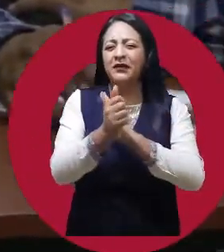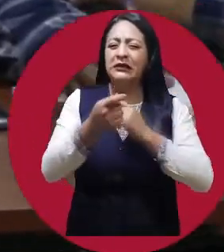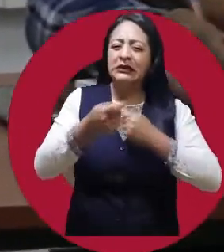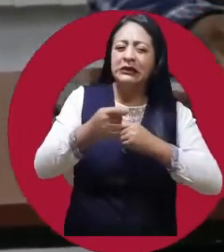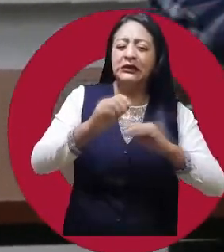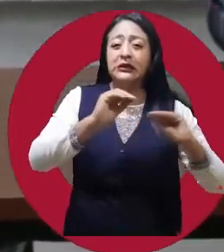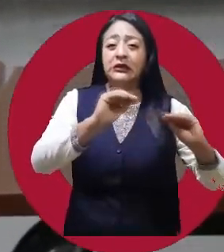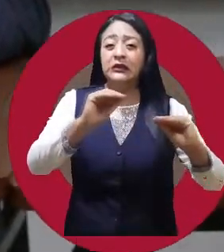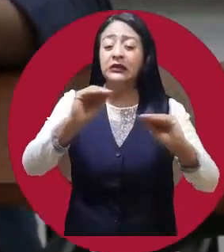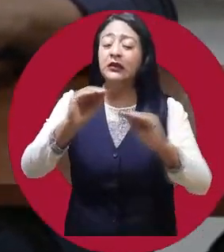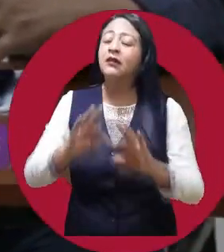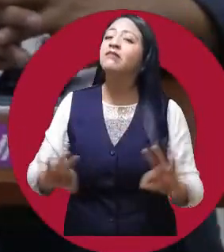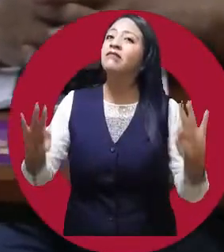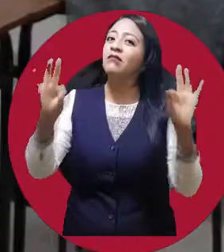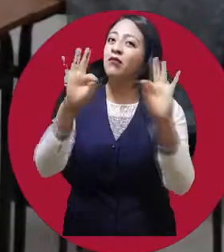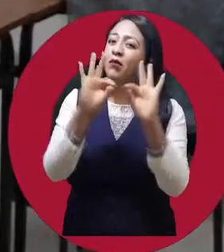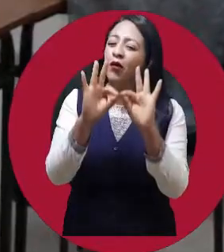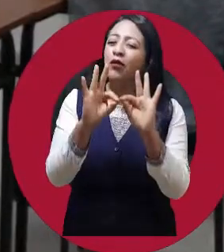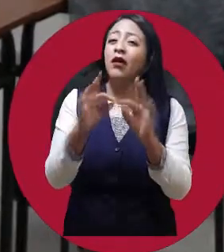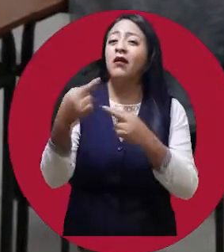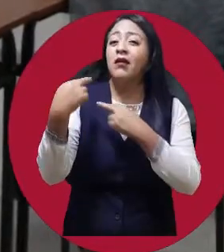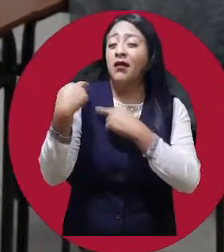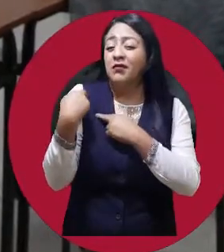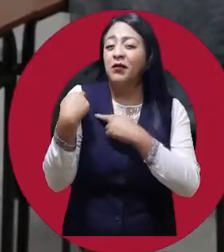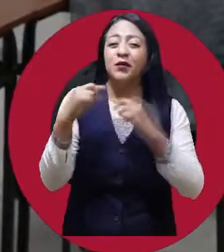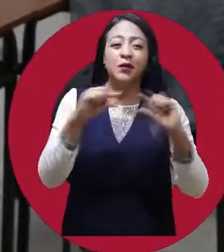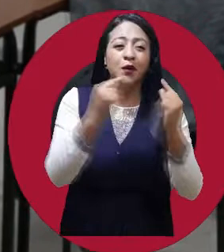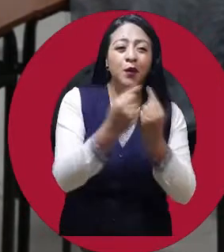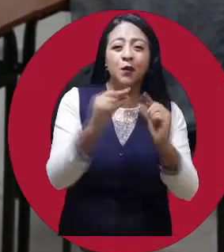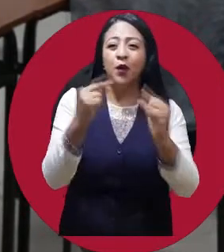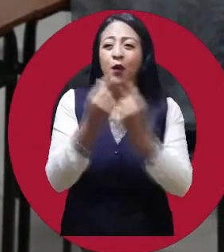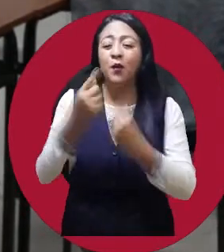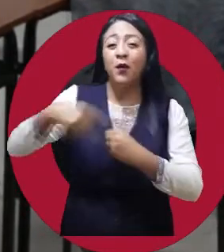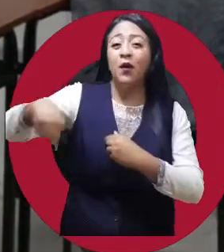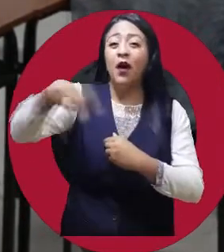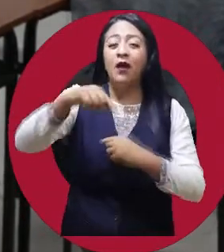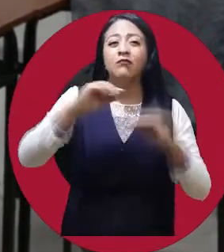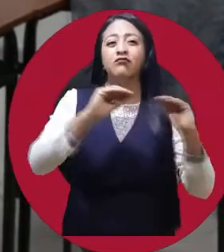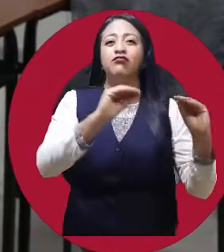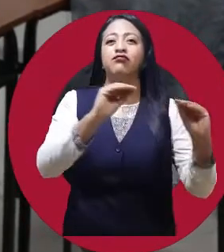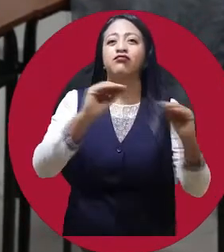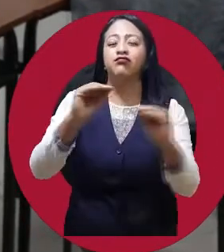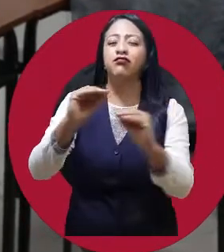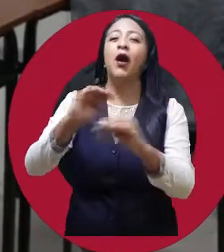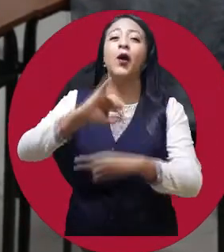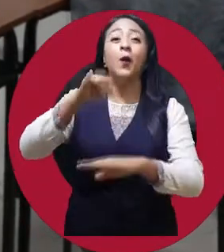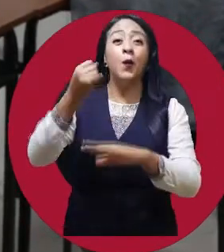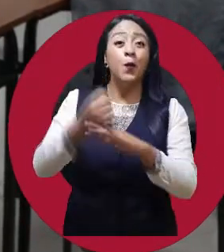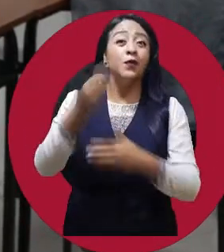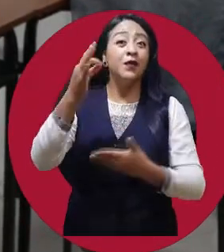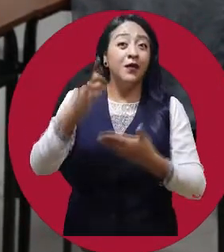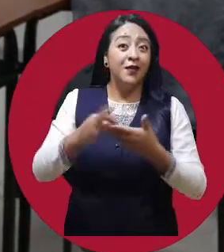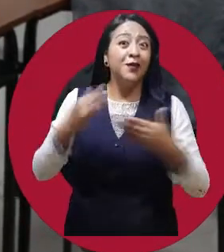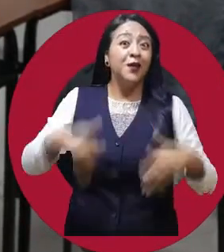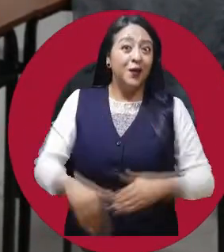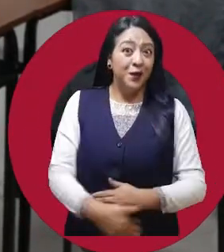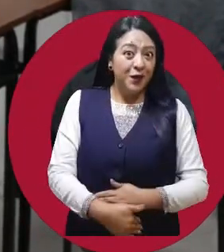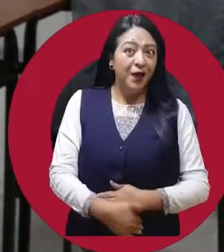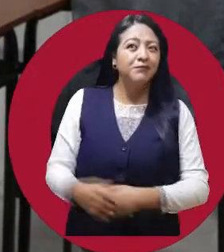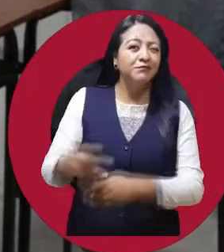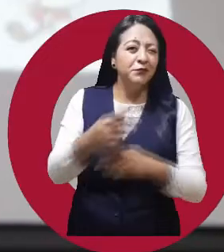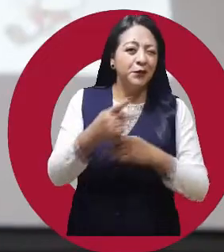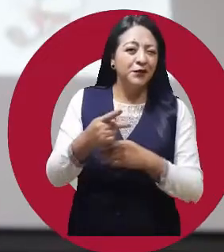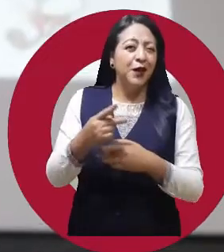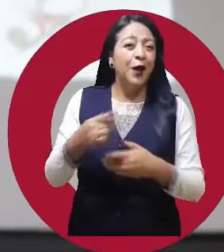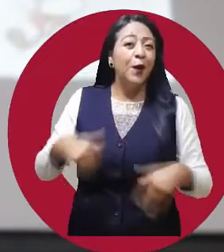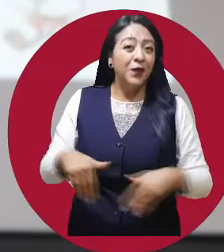capacitaciones fueron impartidas por el Centro de Tratamiento para Personas con Consumo Problemático de Alcohol y Otras Drogas, CETAD, Centro Ecuatoriano para la Protección y Acción